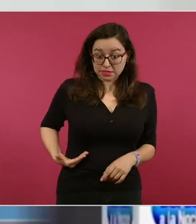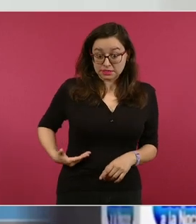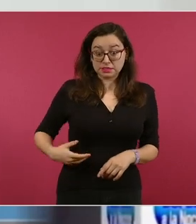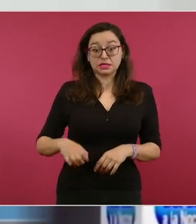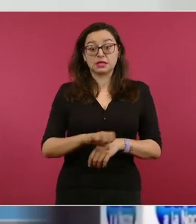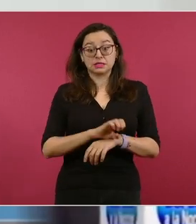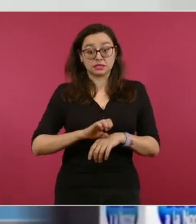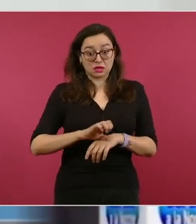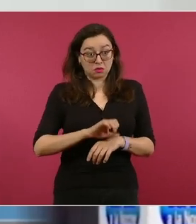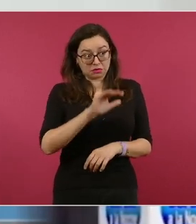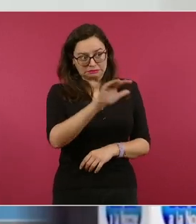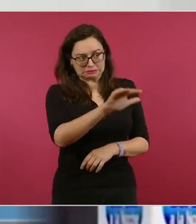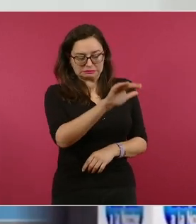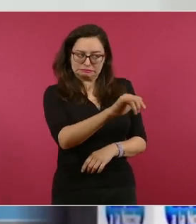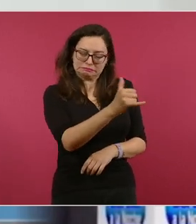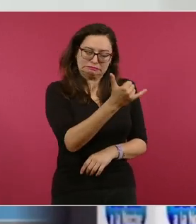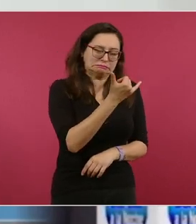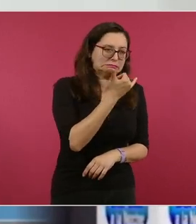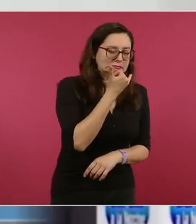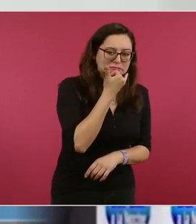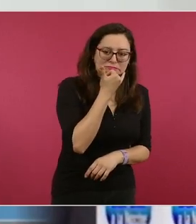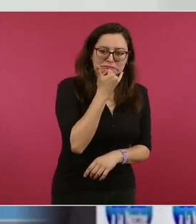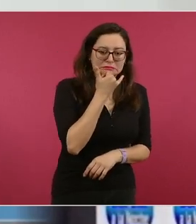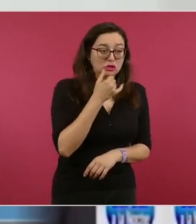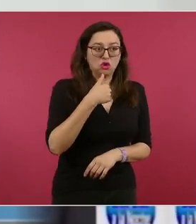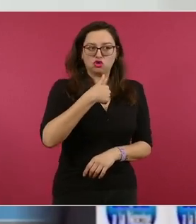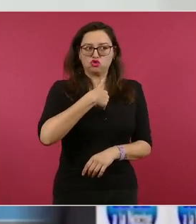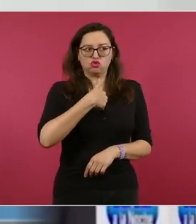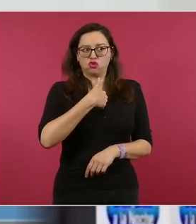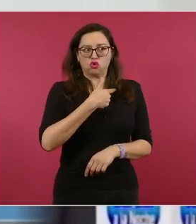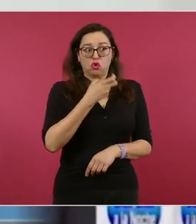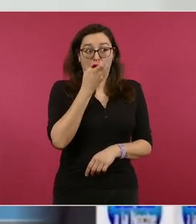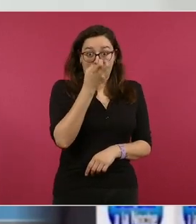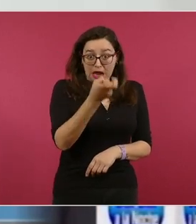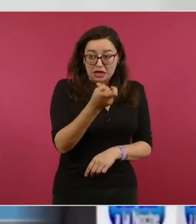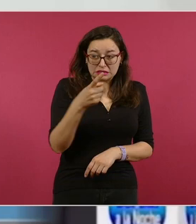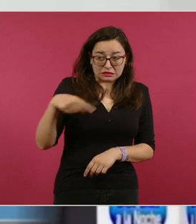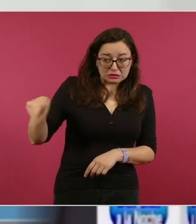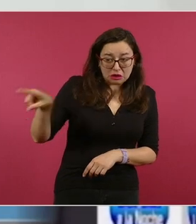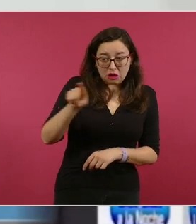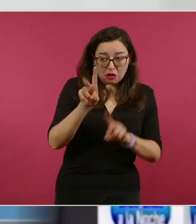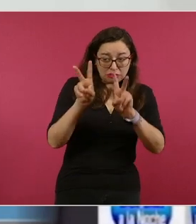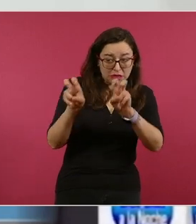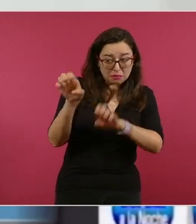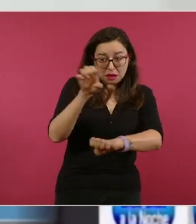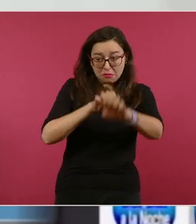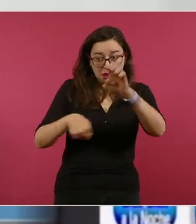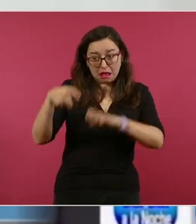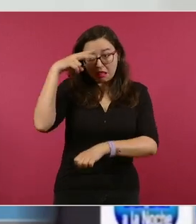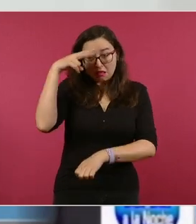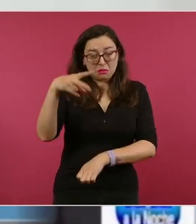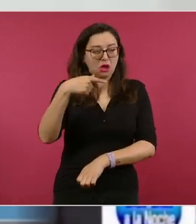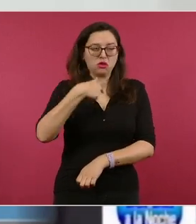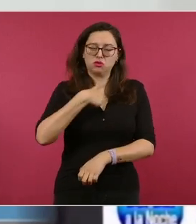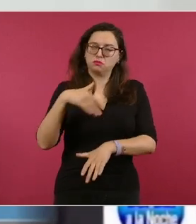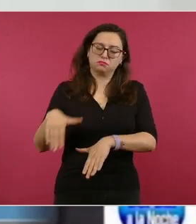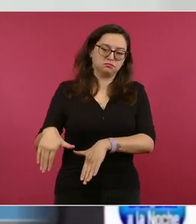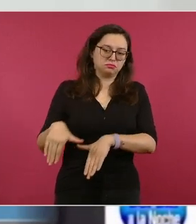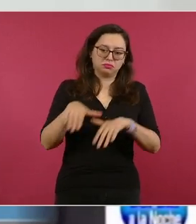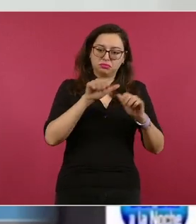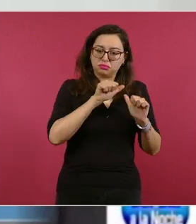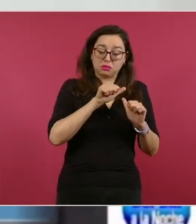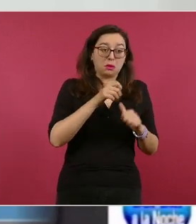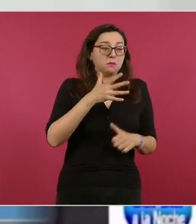dije, excúsenme, señor presidente, de saber absolutamente nada del tema Embajada de México. Yo tengo conflicto